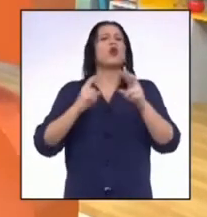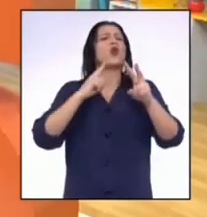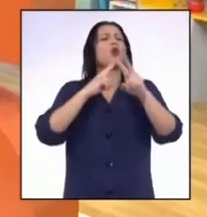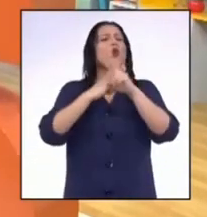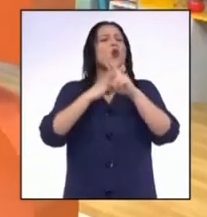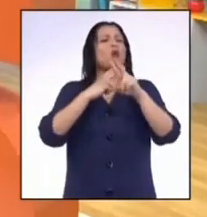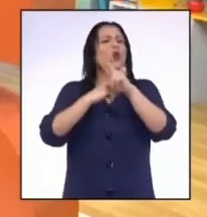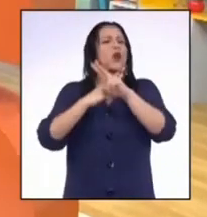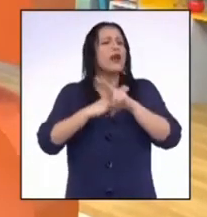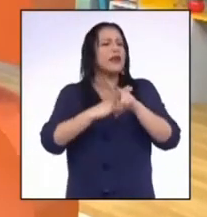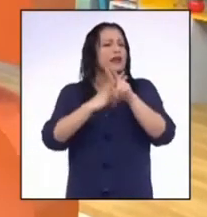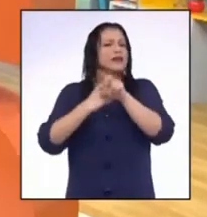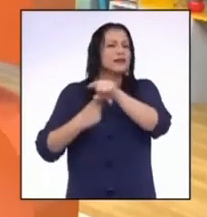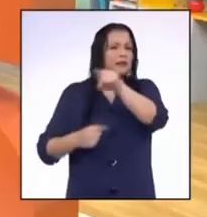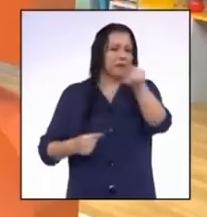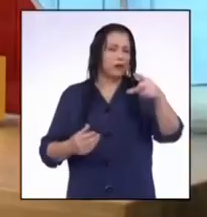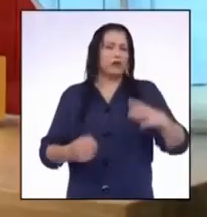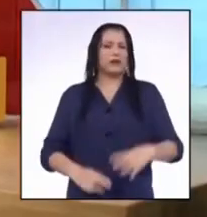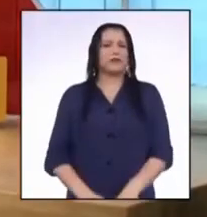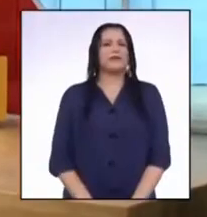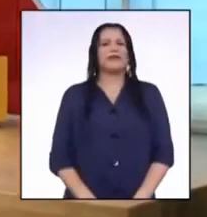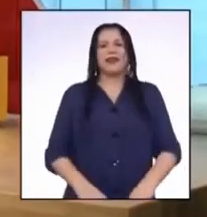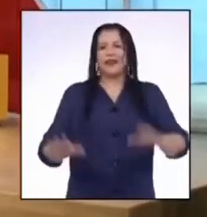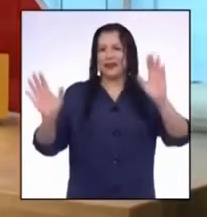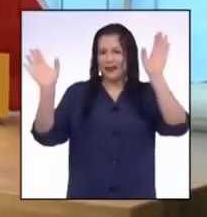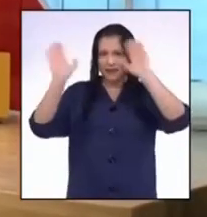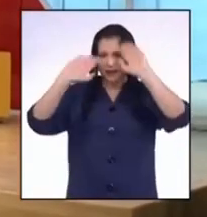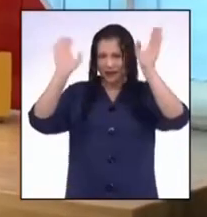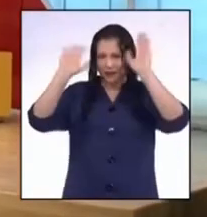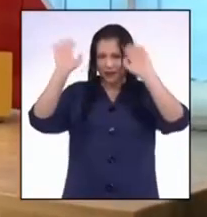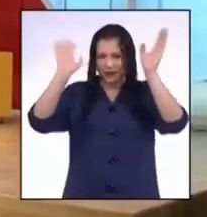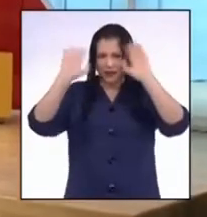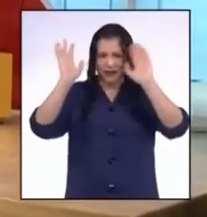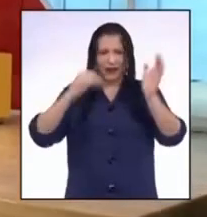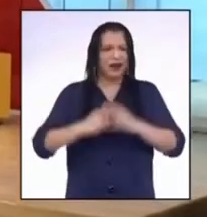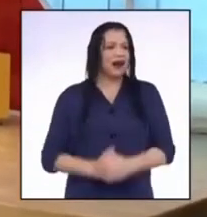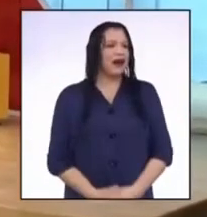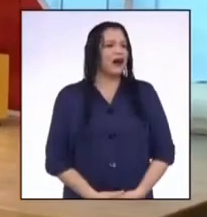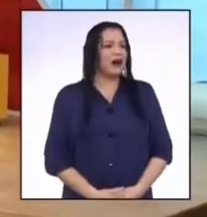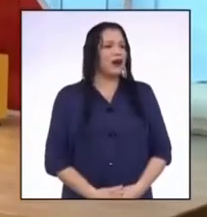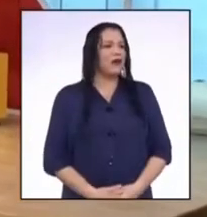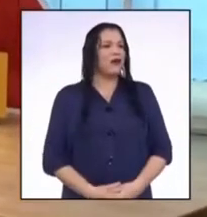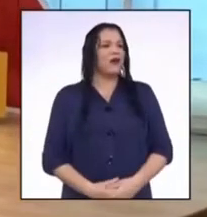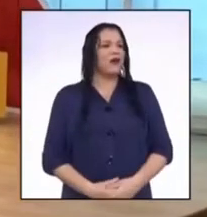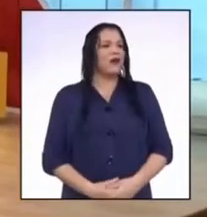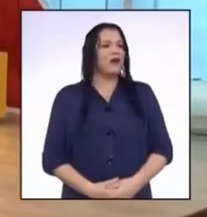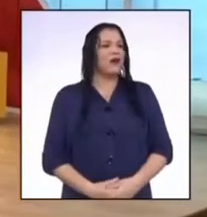Cuídense mucho. Chau, chau. Kuyas Jaiwau Hipanikuna. Chao.